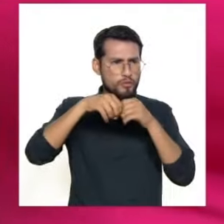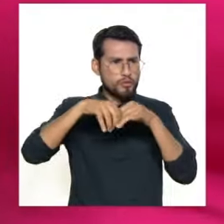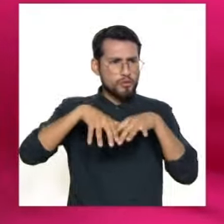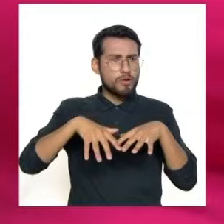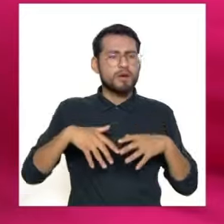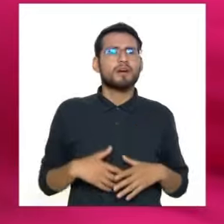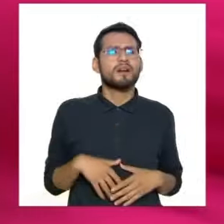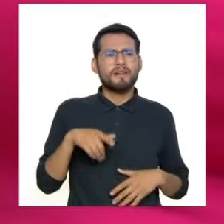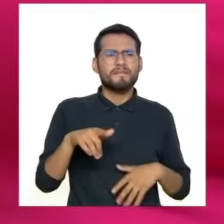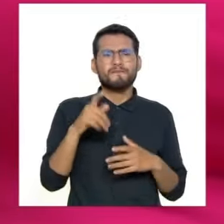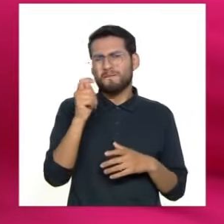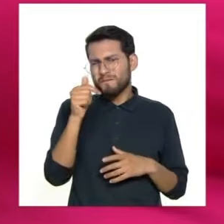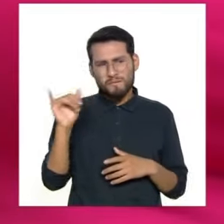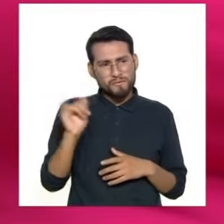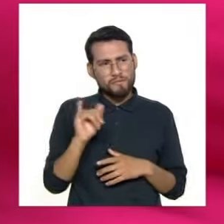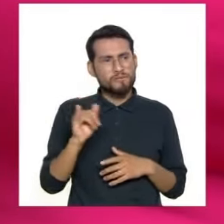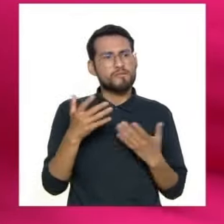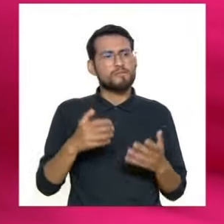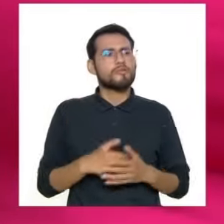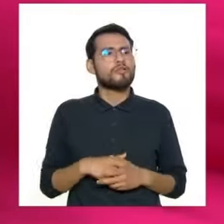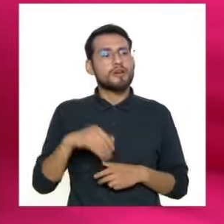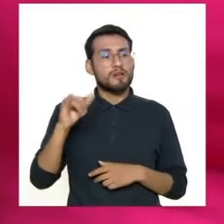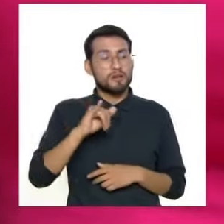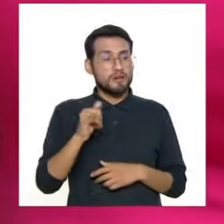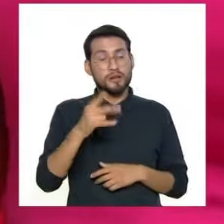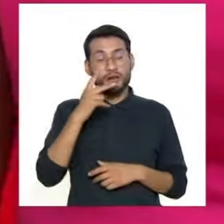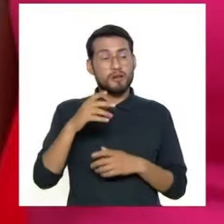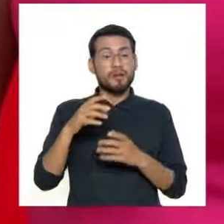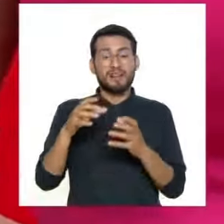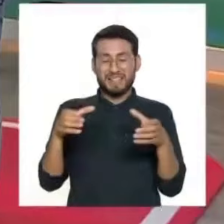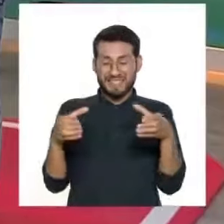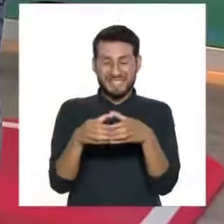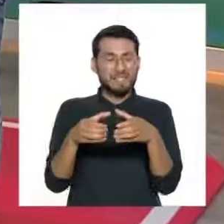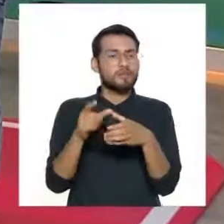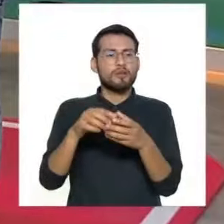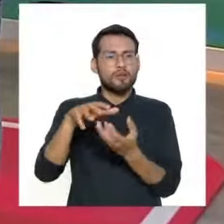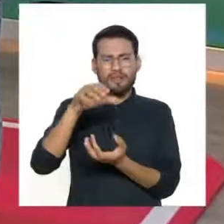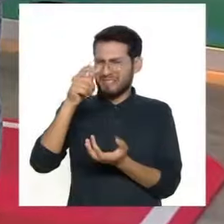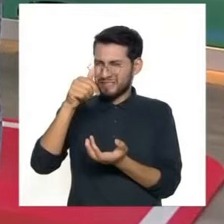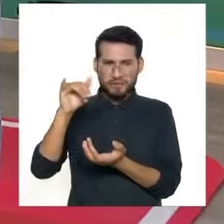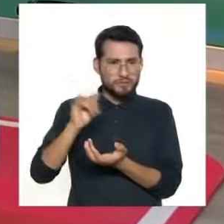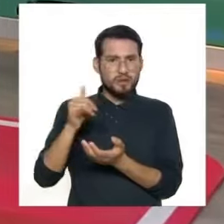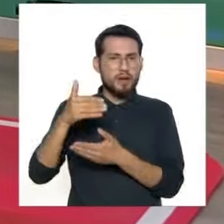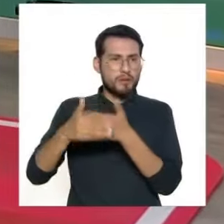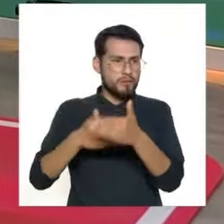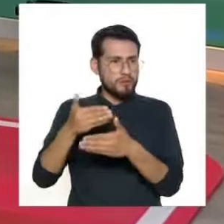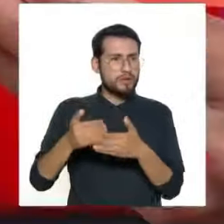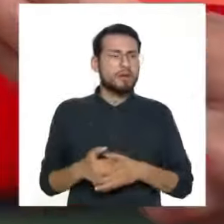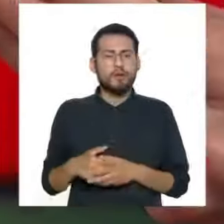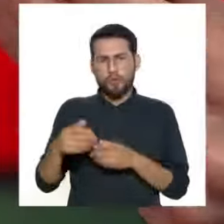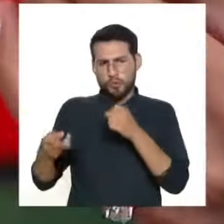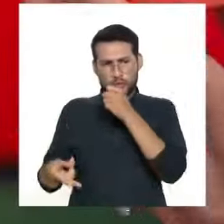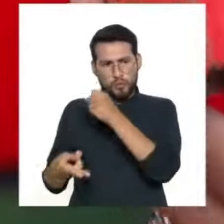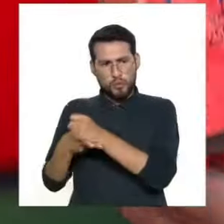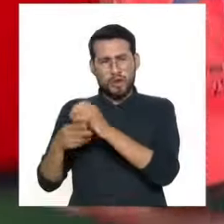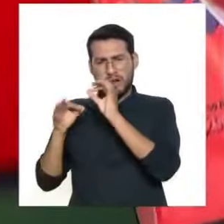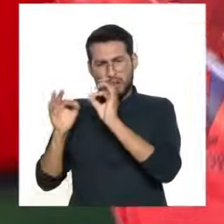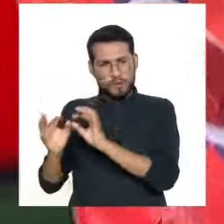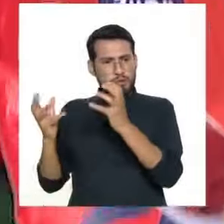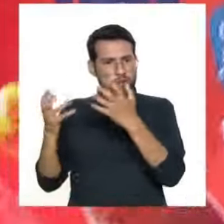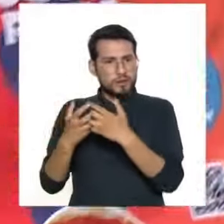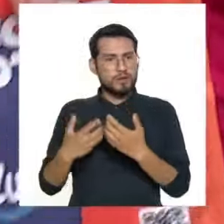que es un producto muy similar a una conserva en envase de ojalata ha pasado por por el mismo proceso se almacenan bajo las mismas